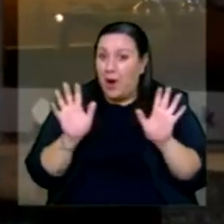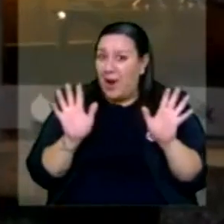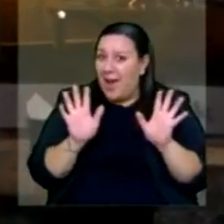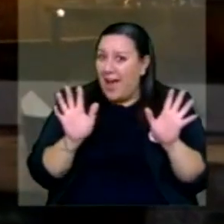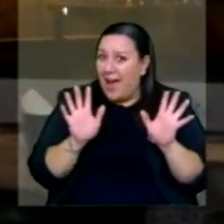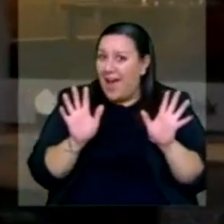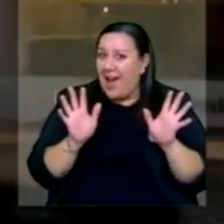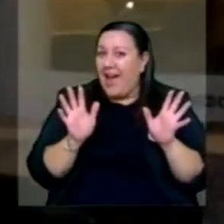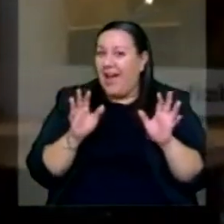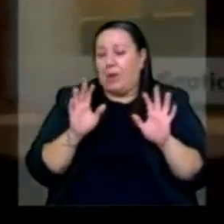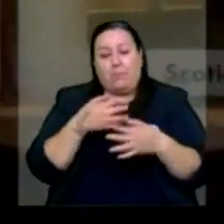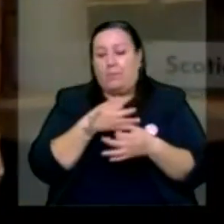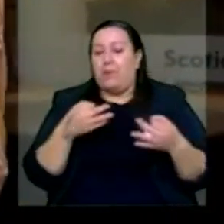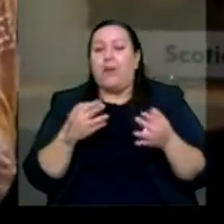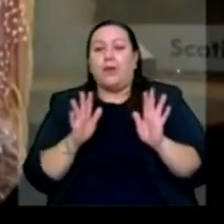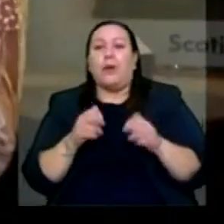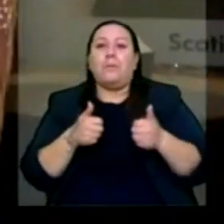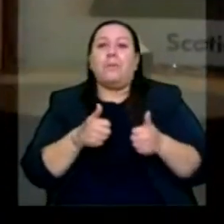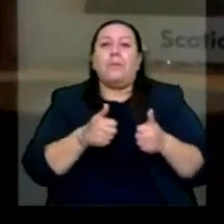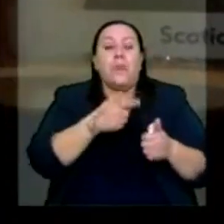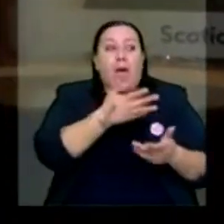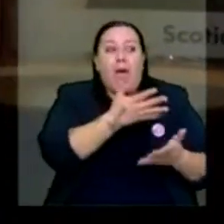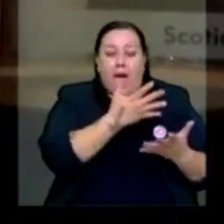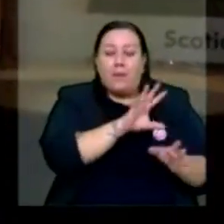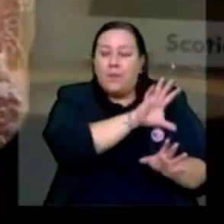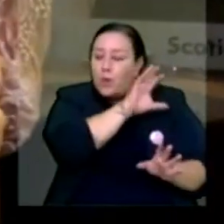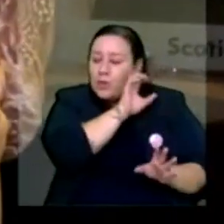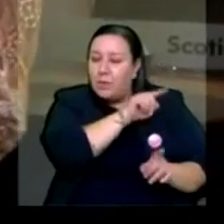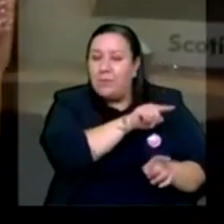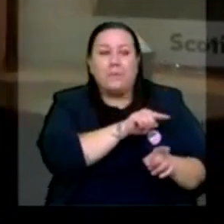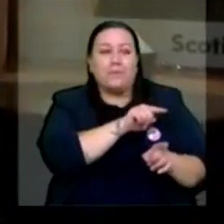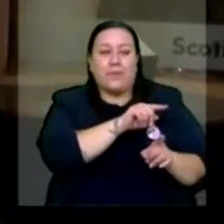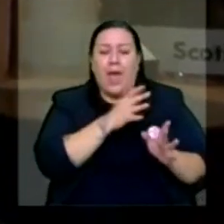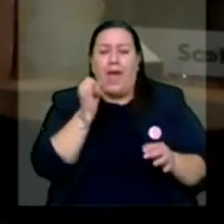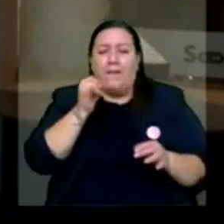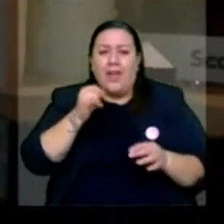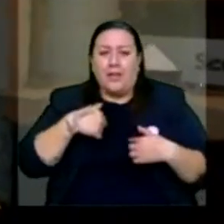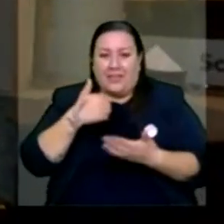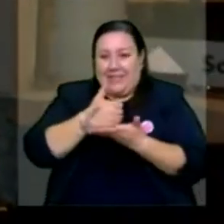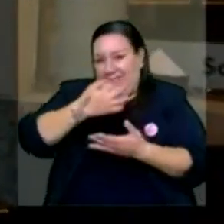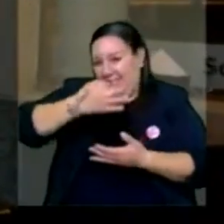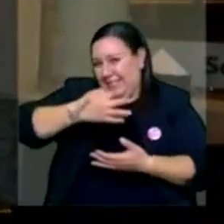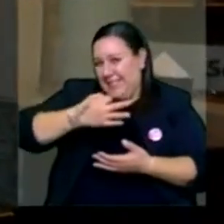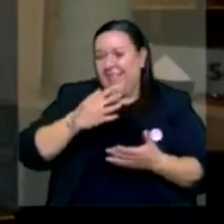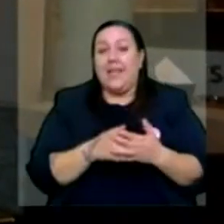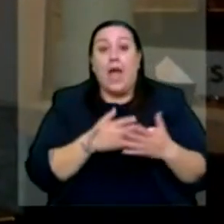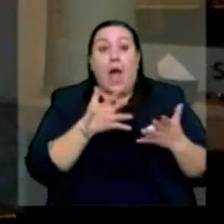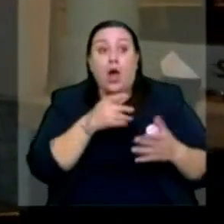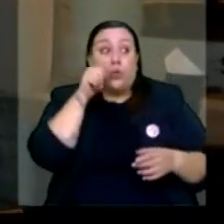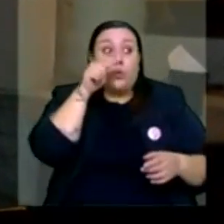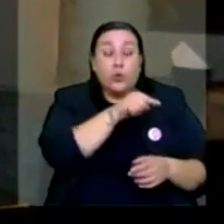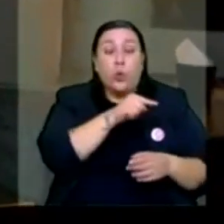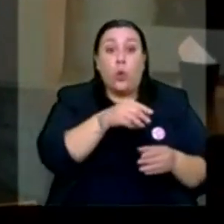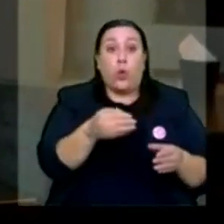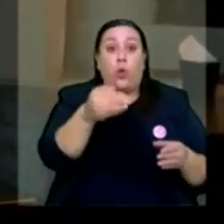Hola. Bueno, divino. Escúchame, Joaquín, hermoso. Sí, ahí estoy. Espectacular, los escucho perfecto. Joaquín, vas a colocar todas las cartas